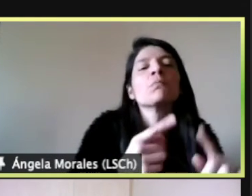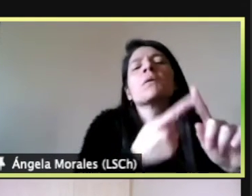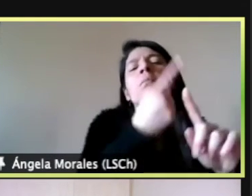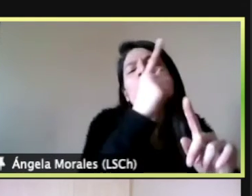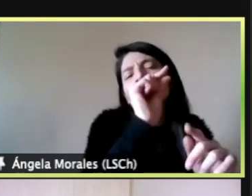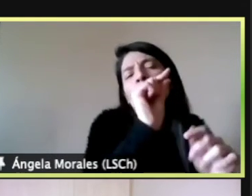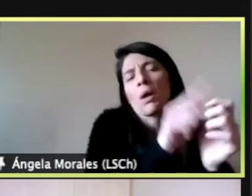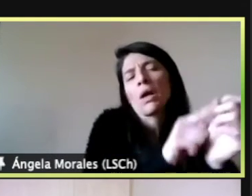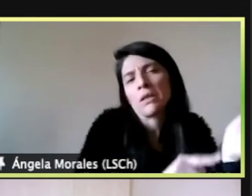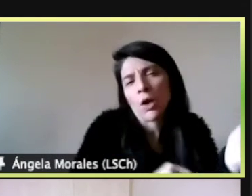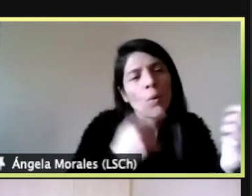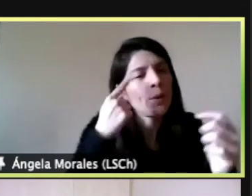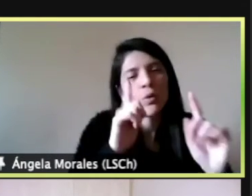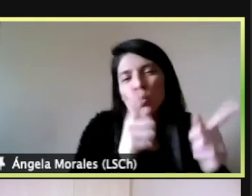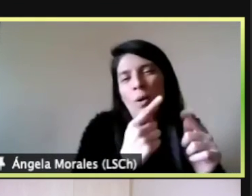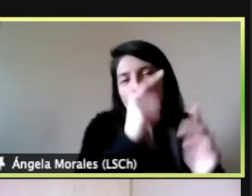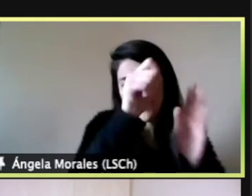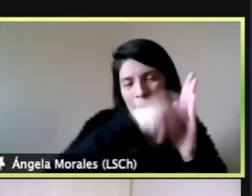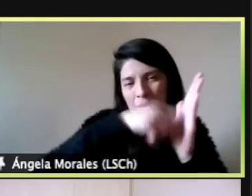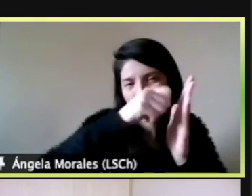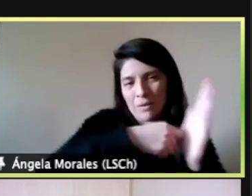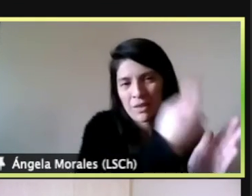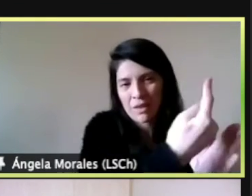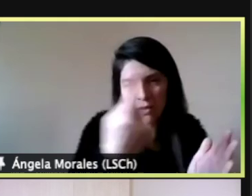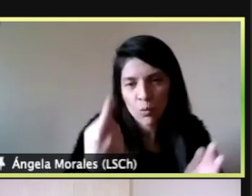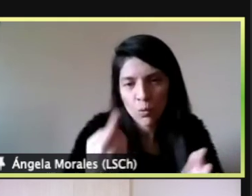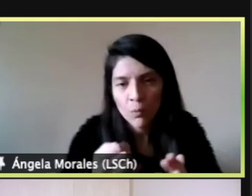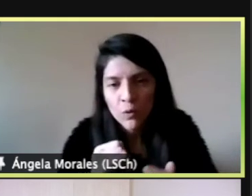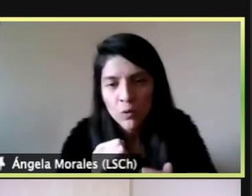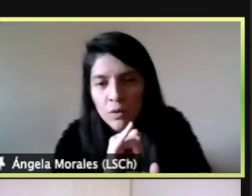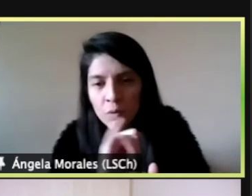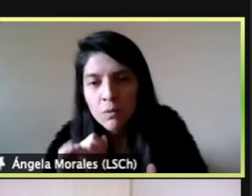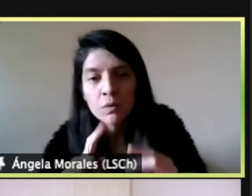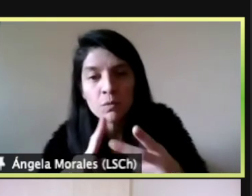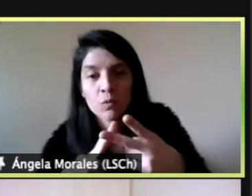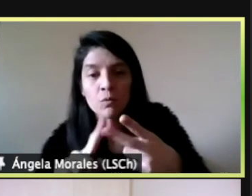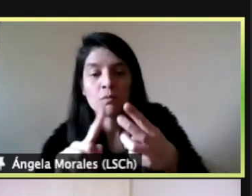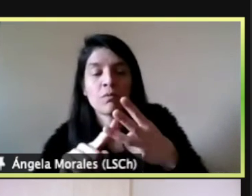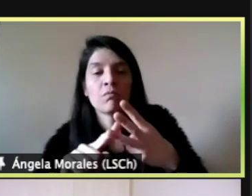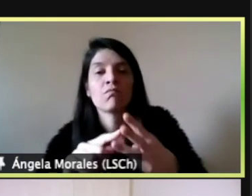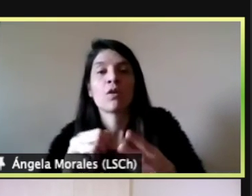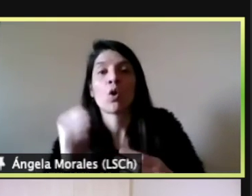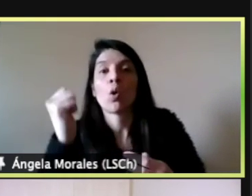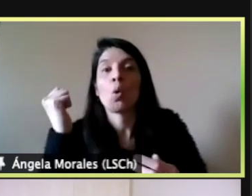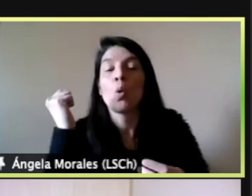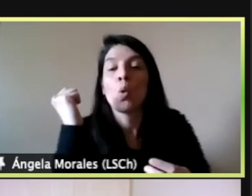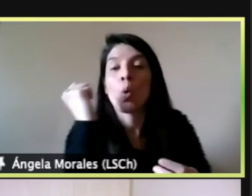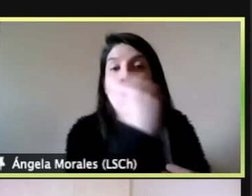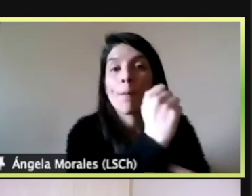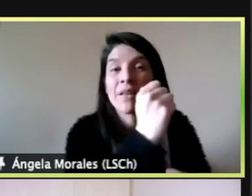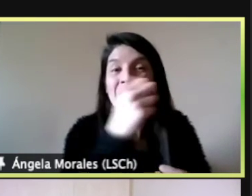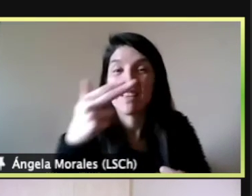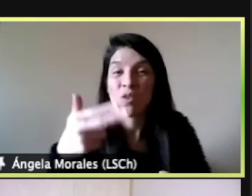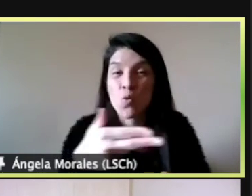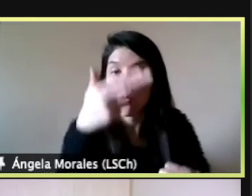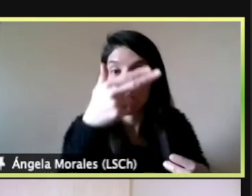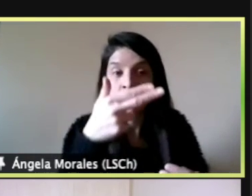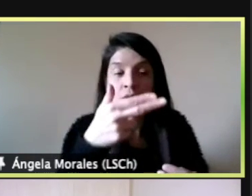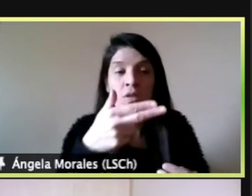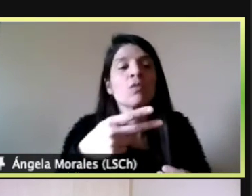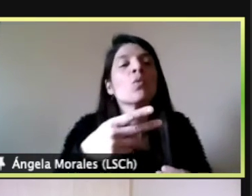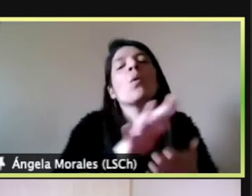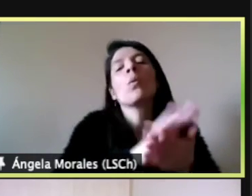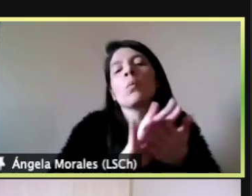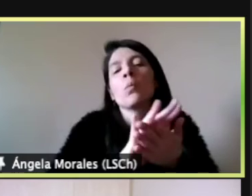ya el primero va a ser homicidio. Homicidio los voy a dejar en valores. Entonces yo voy a tener acá